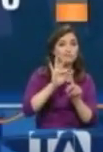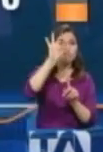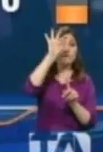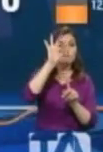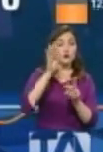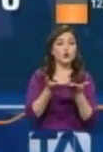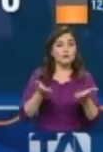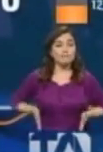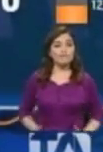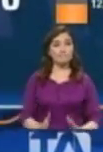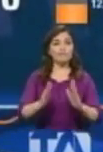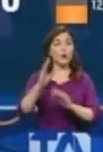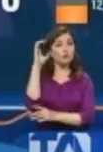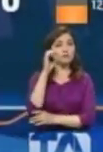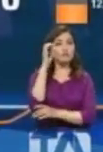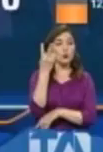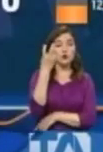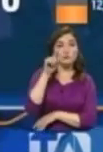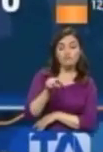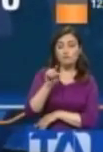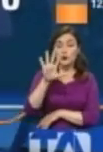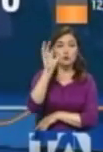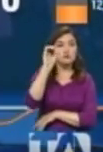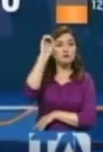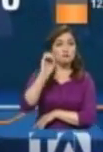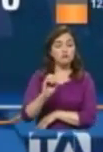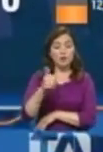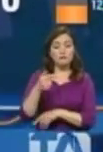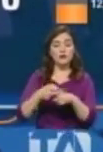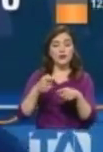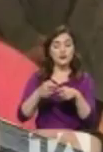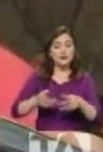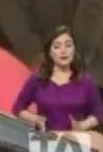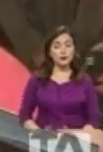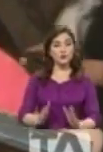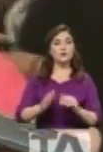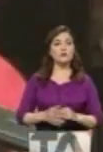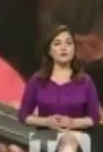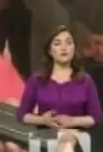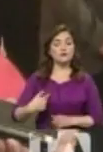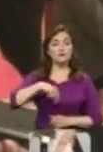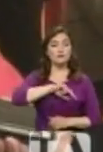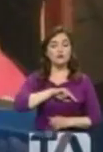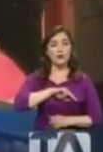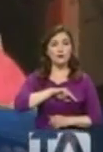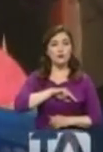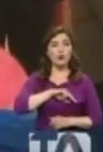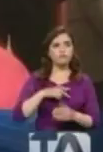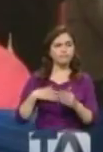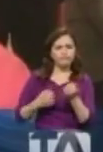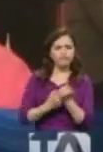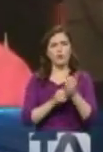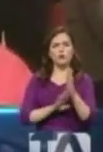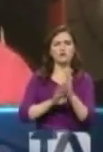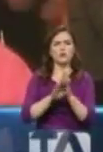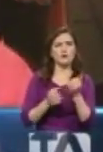son de nacionalidad colombiana y un 12,5% son de otras nacionalidades. Nosotros venimos acá con progreso, con ganas de